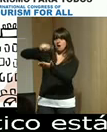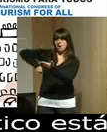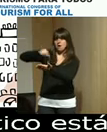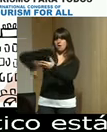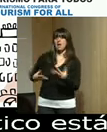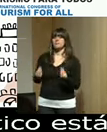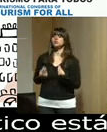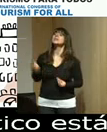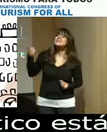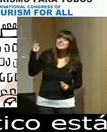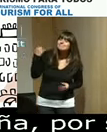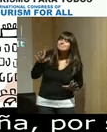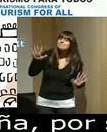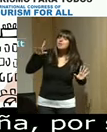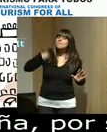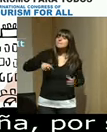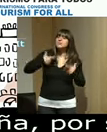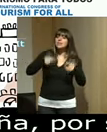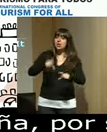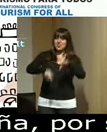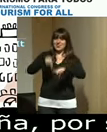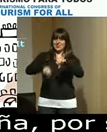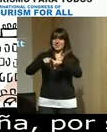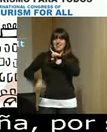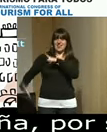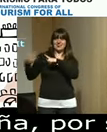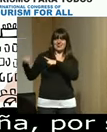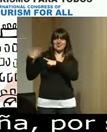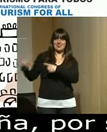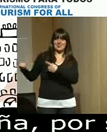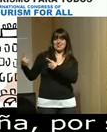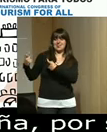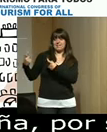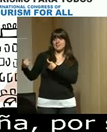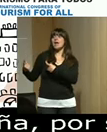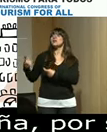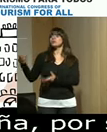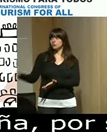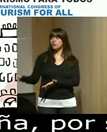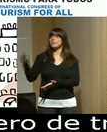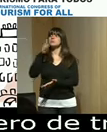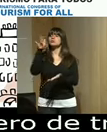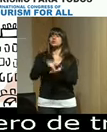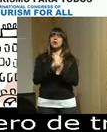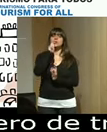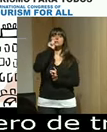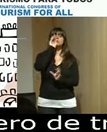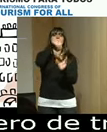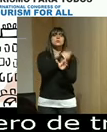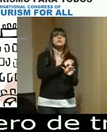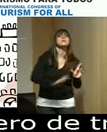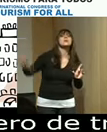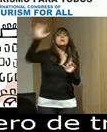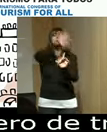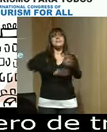estacionalidad de la demanda. A través de las políticas sociales, como los programas de vacaciones para mayores y las ofertas especiales para la tercera edad que se hacen en temporada